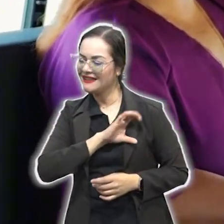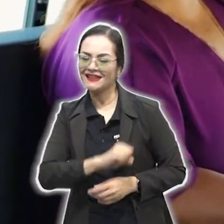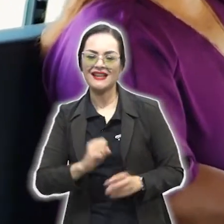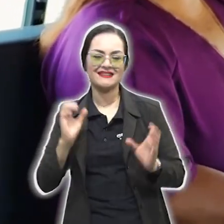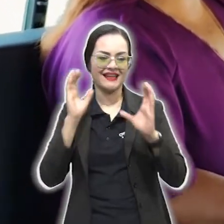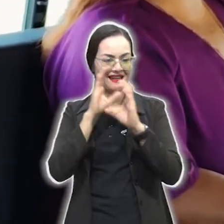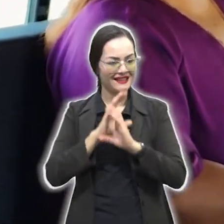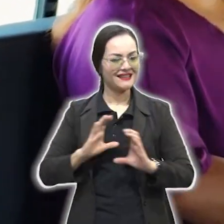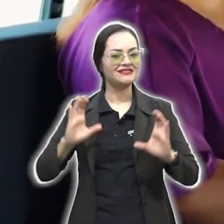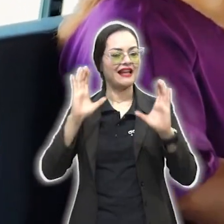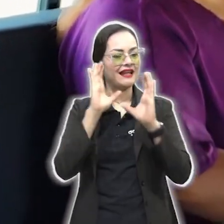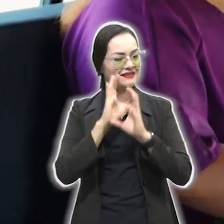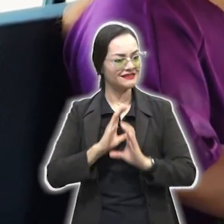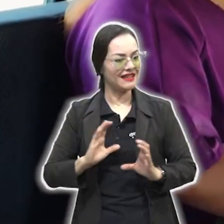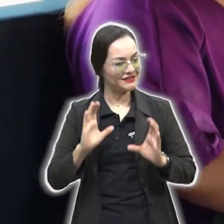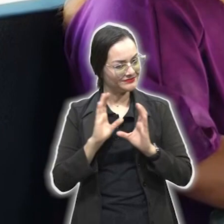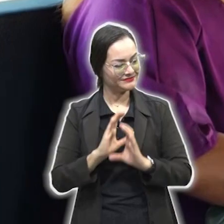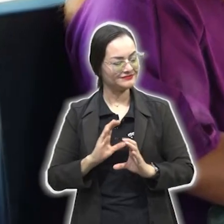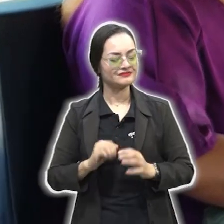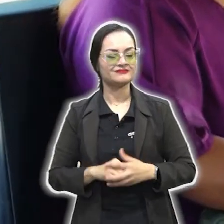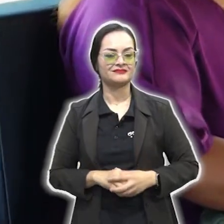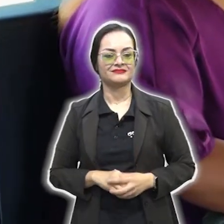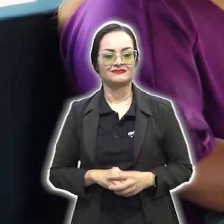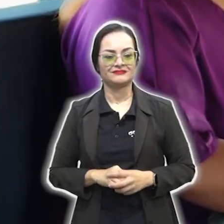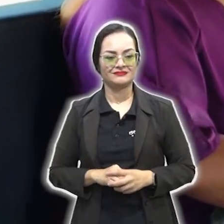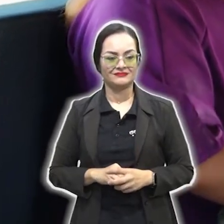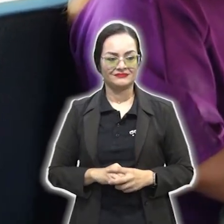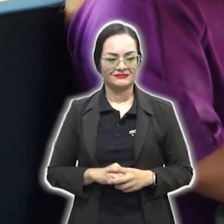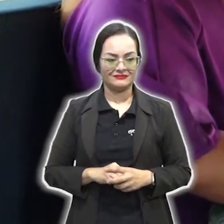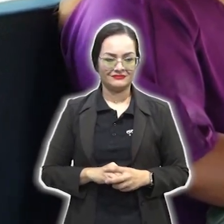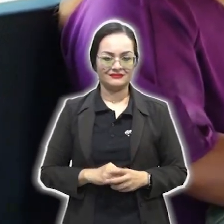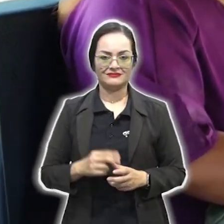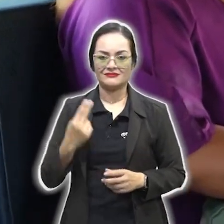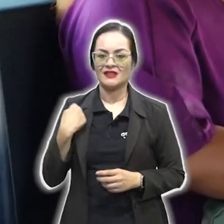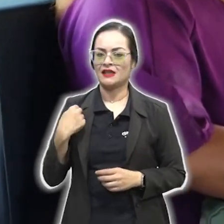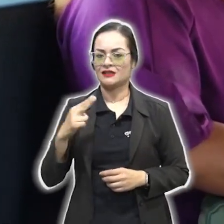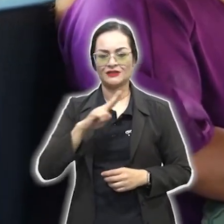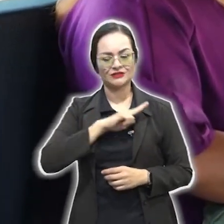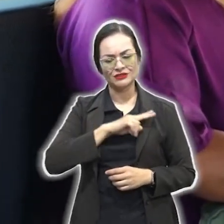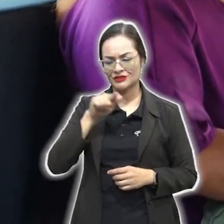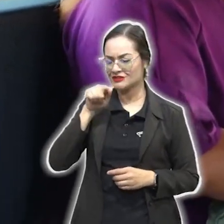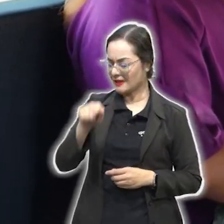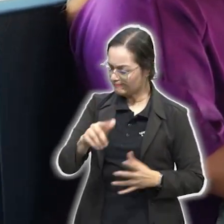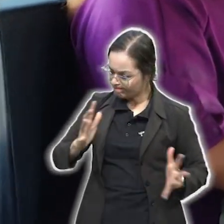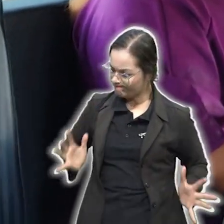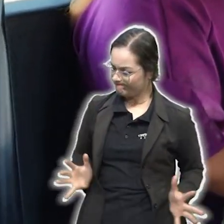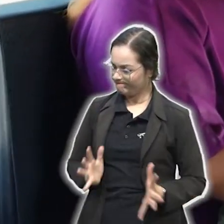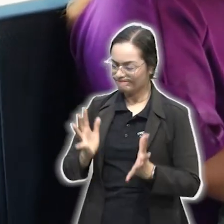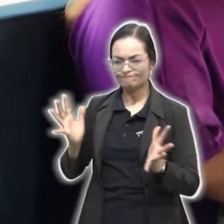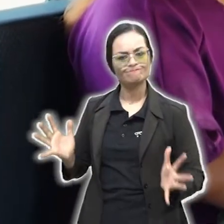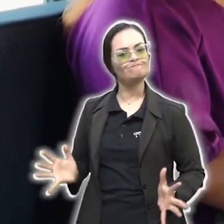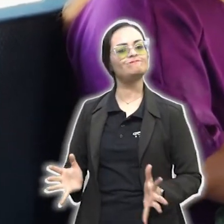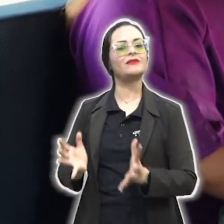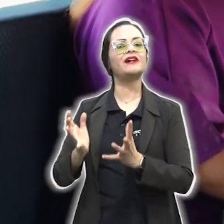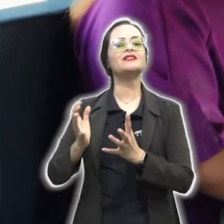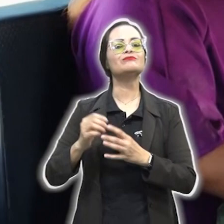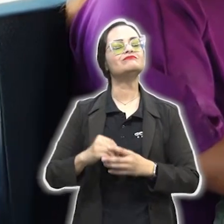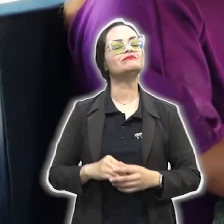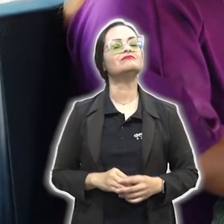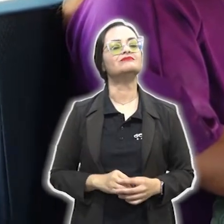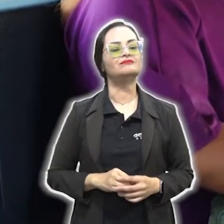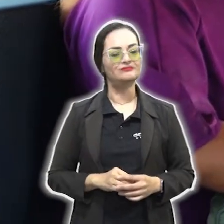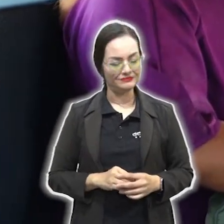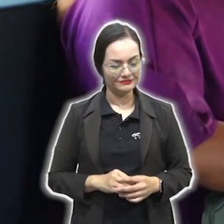el canto y nosotros tratamos de pues darle la prioridad a lo que él pueda y quiera.